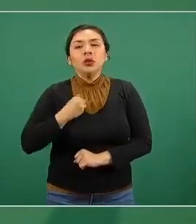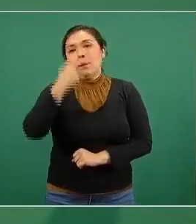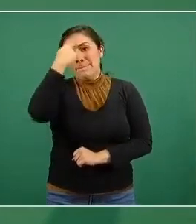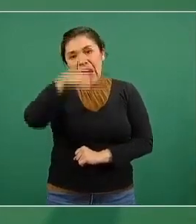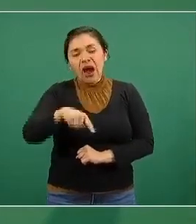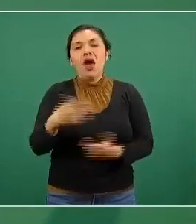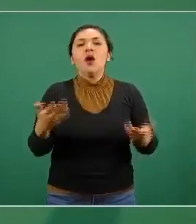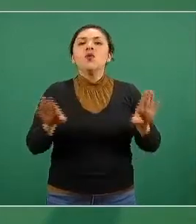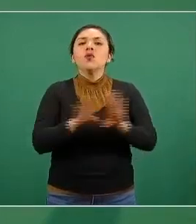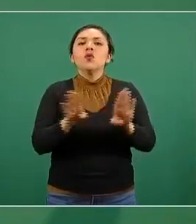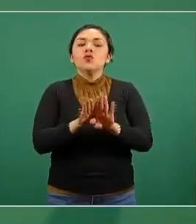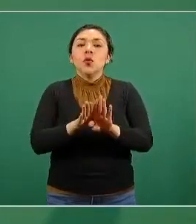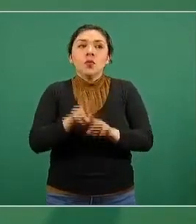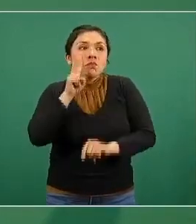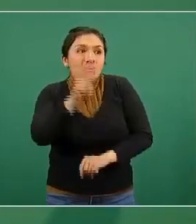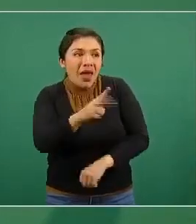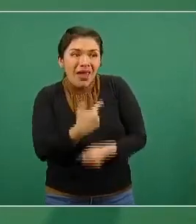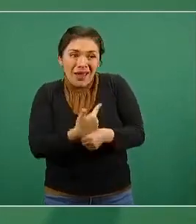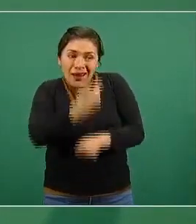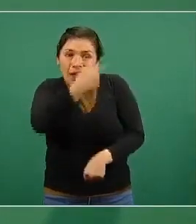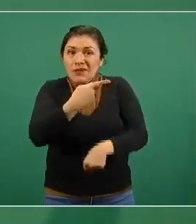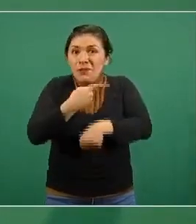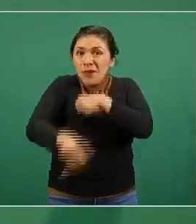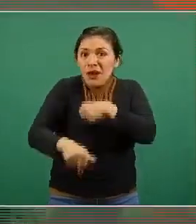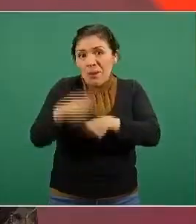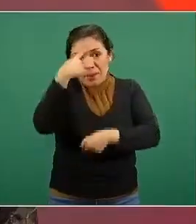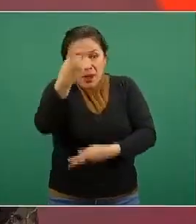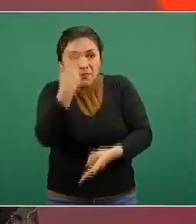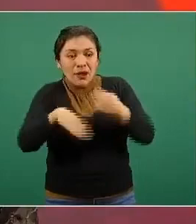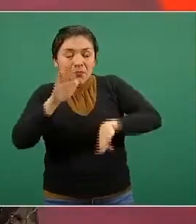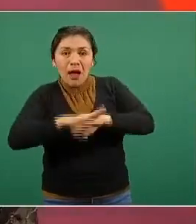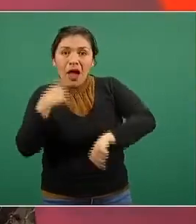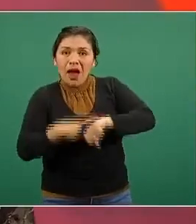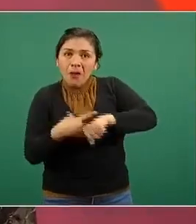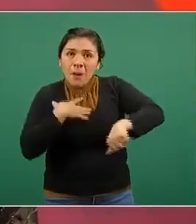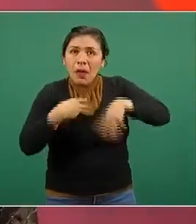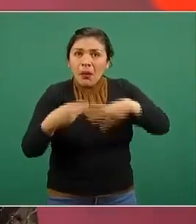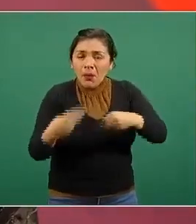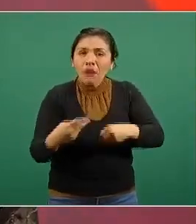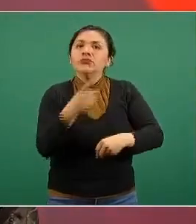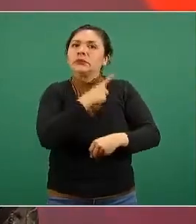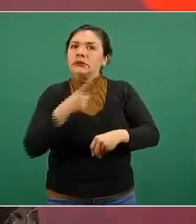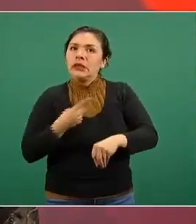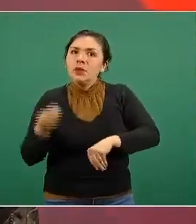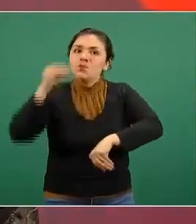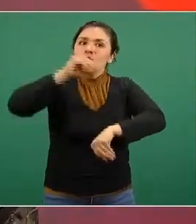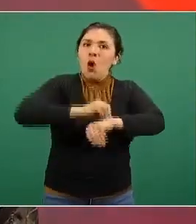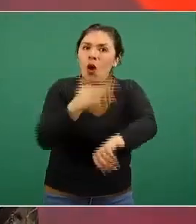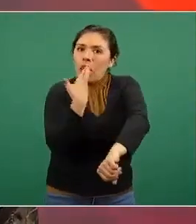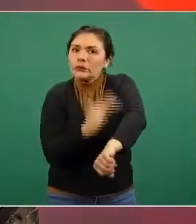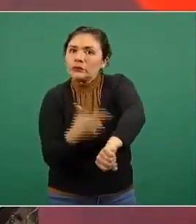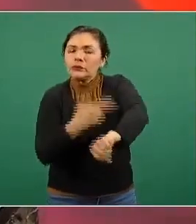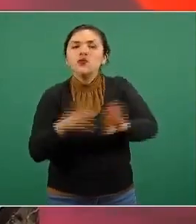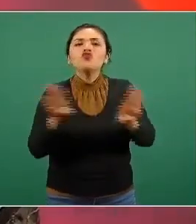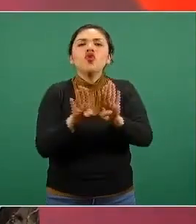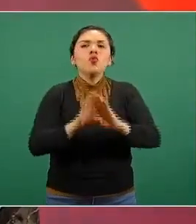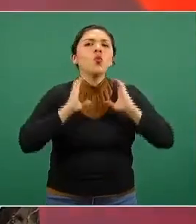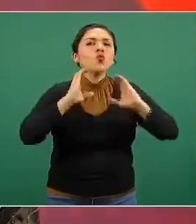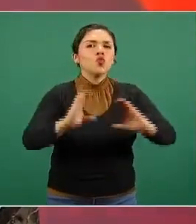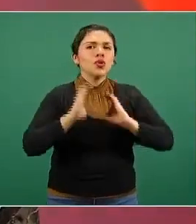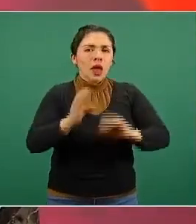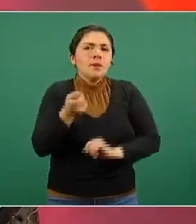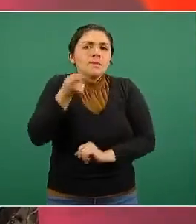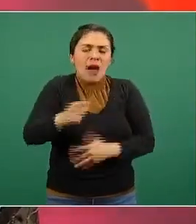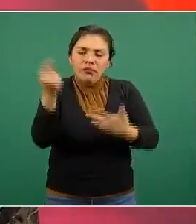momento, en base al riesgo epidémico, implementar las medidas como tal,